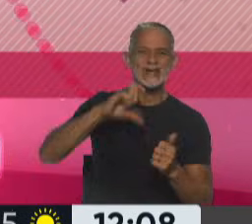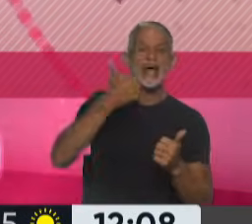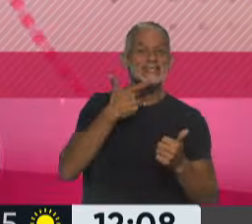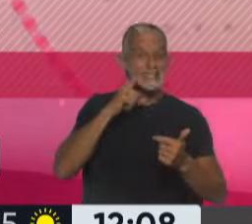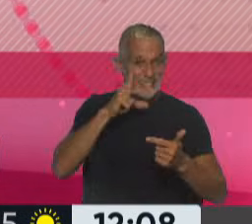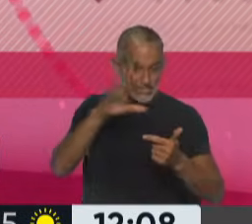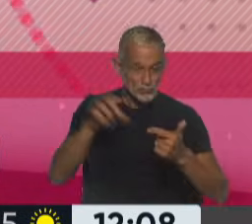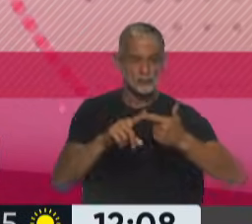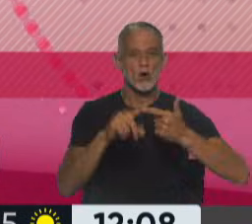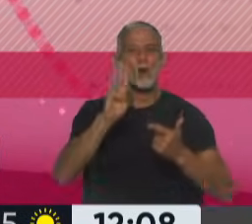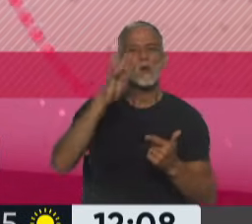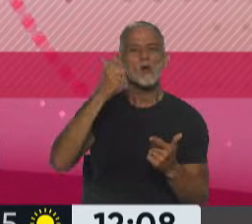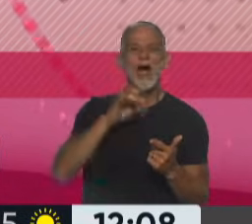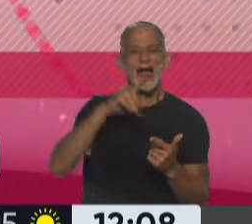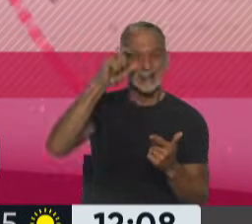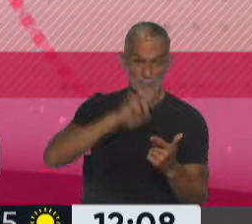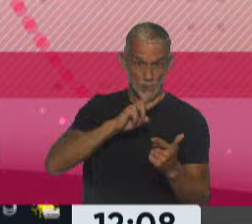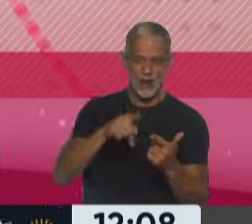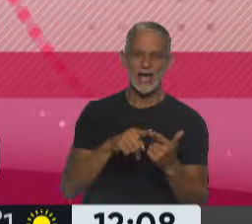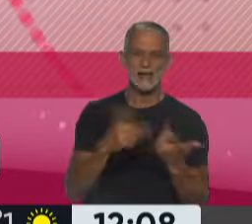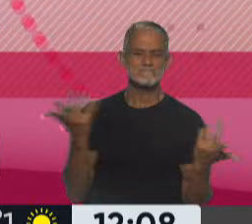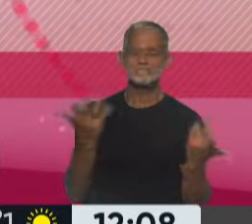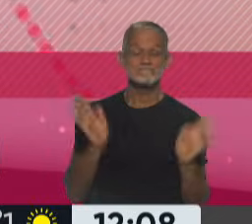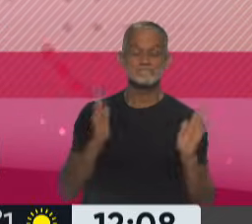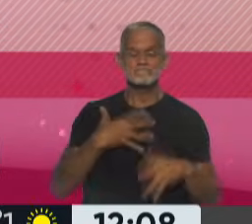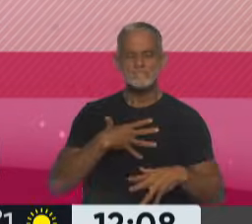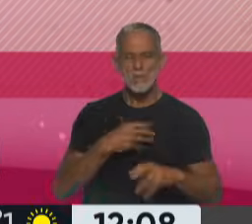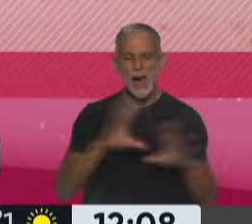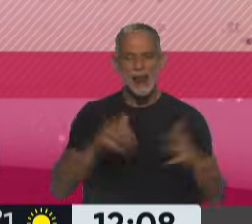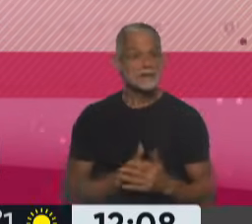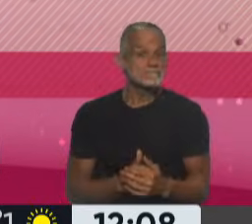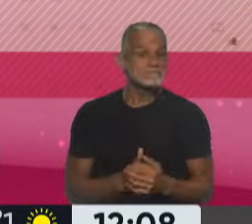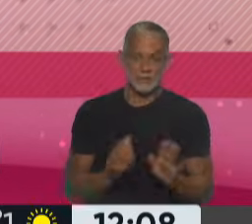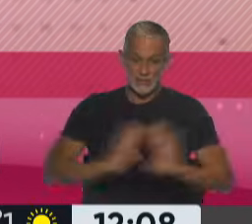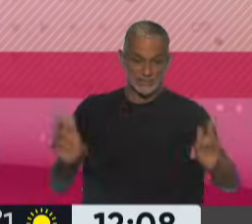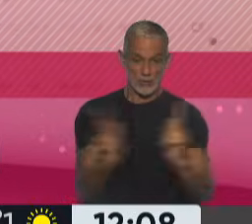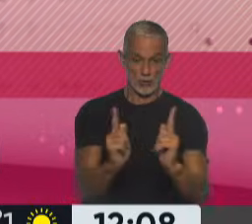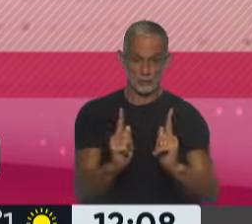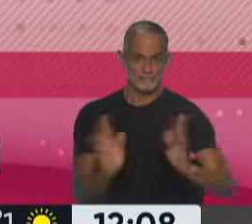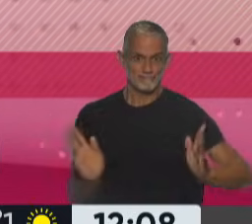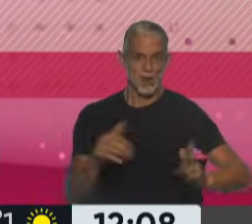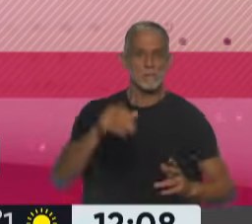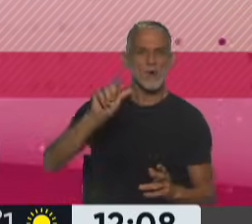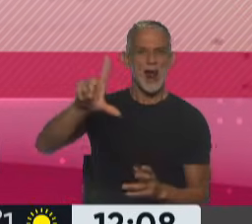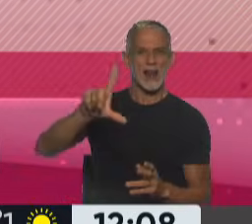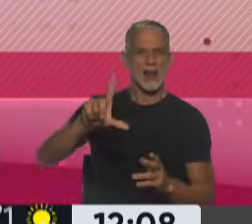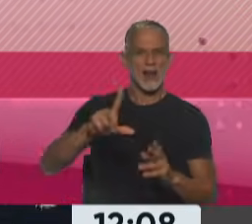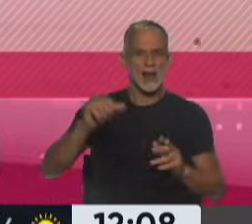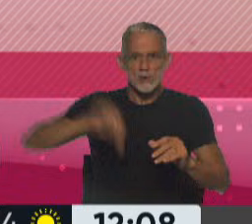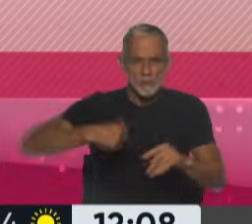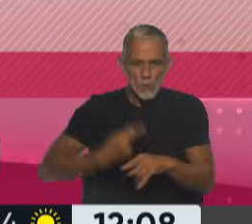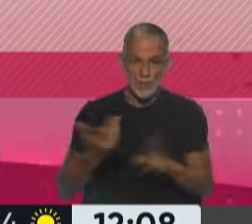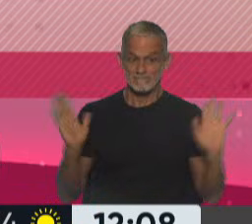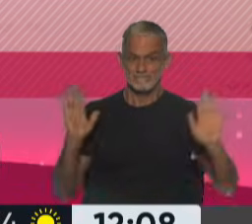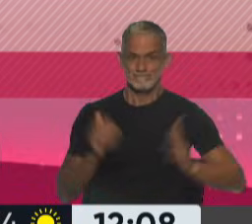como fue después Dina Boluarte, eran incapacidad moral, así ¿Pero no de es un amplio. poco subjetivo? Sí, claro,